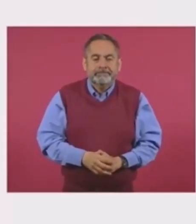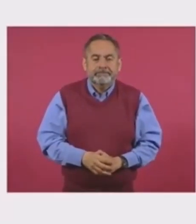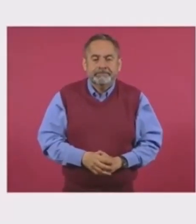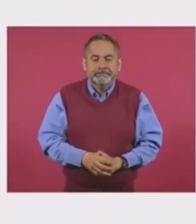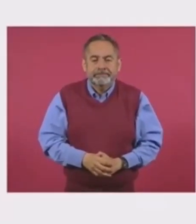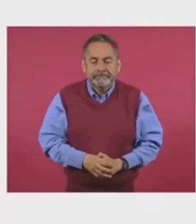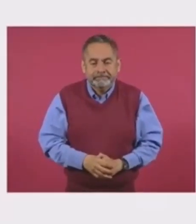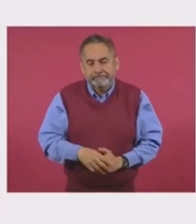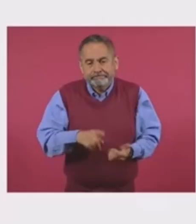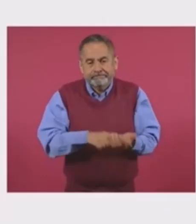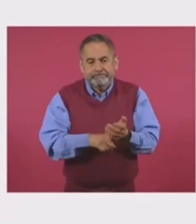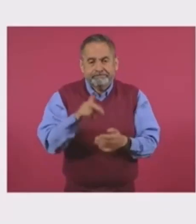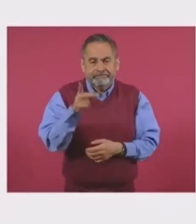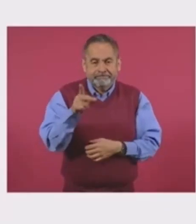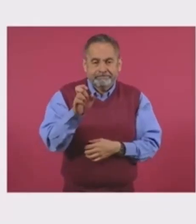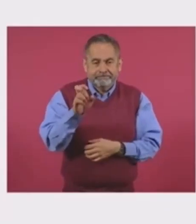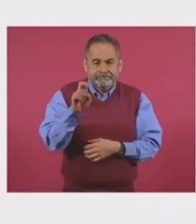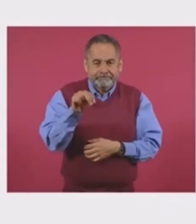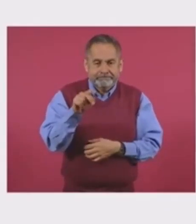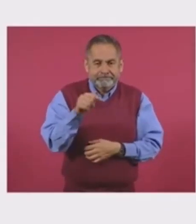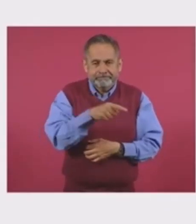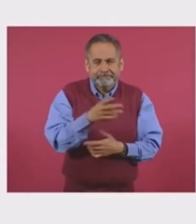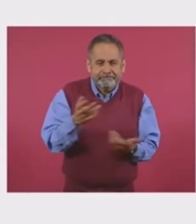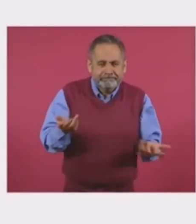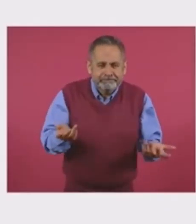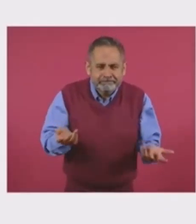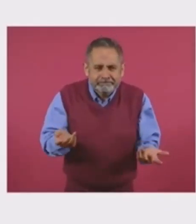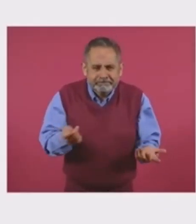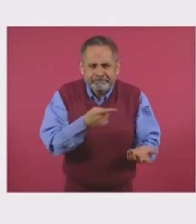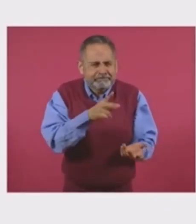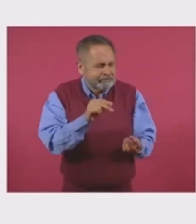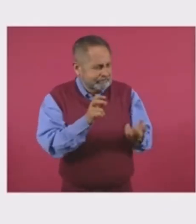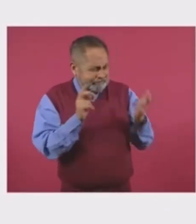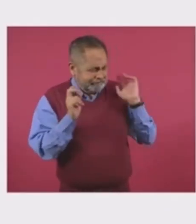Y Ken no es